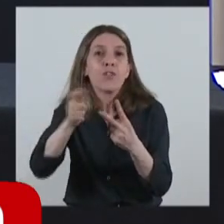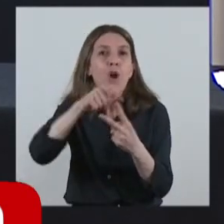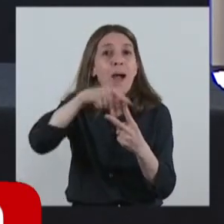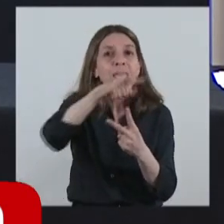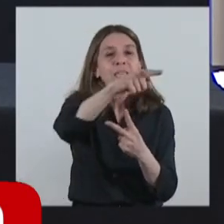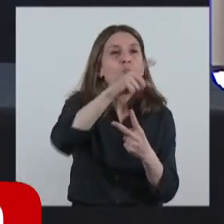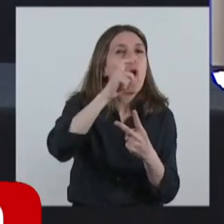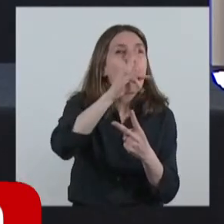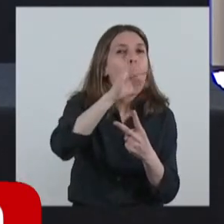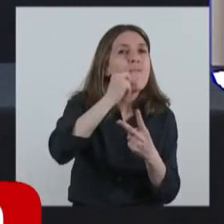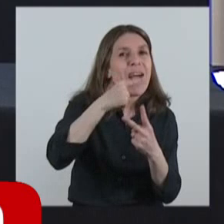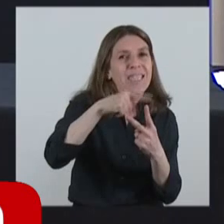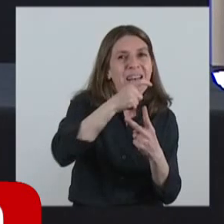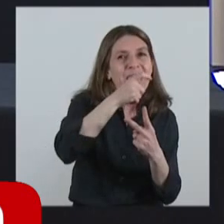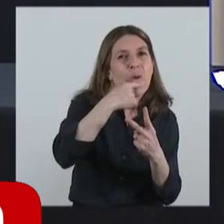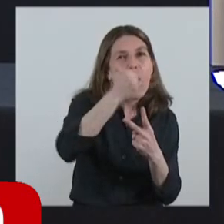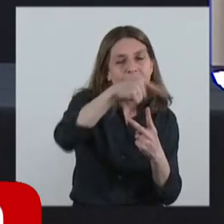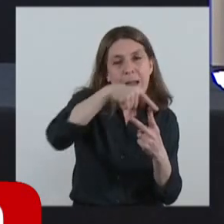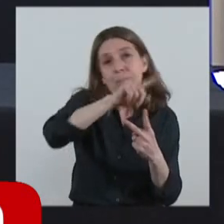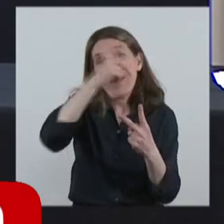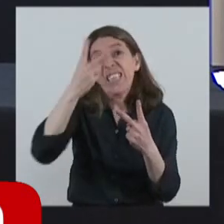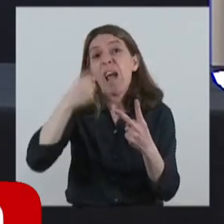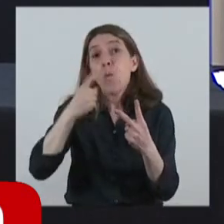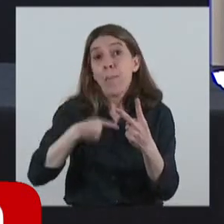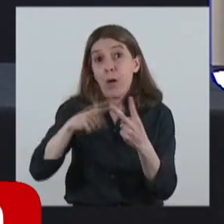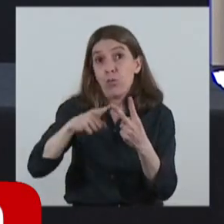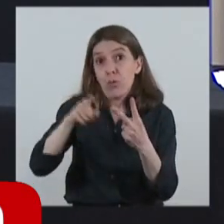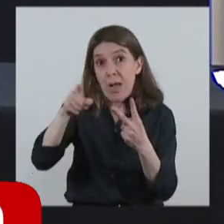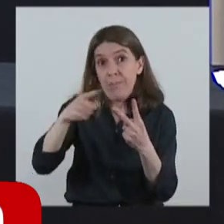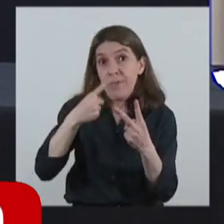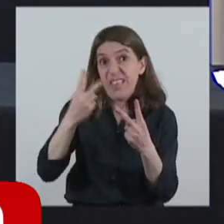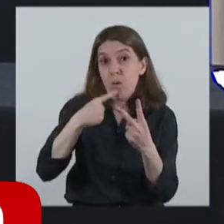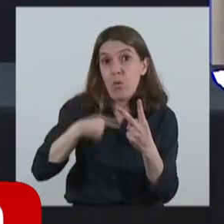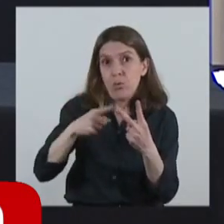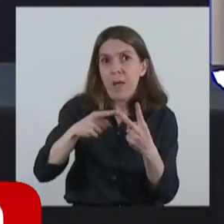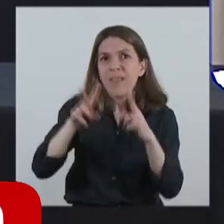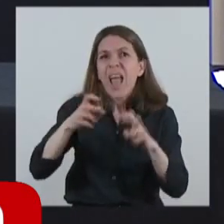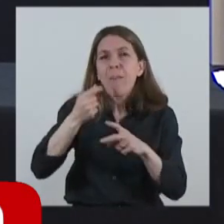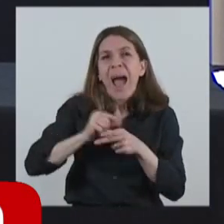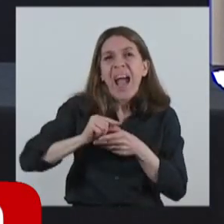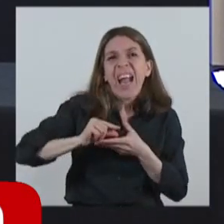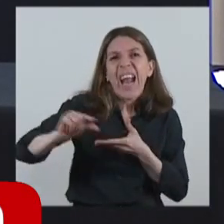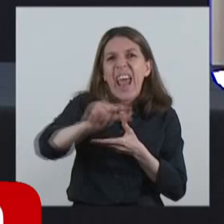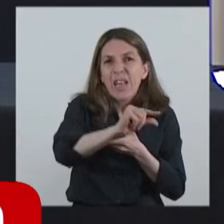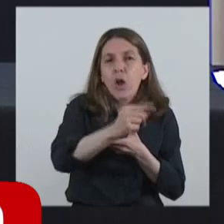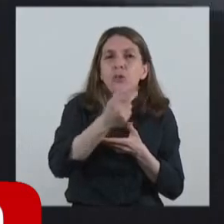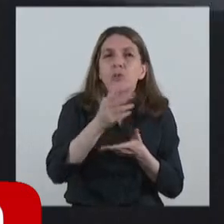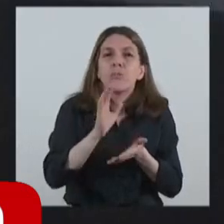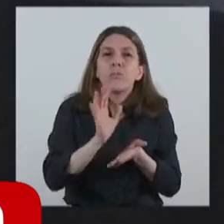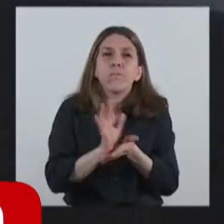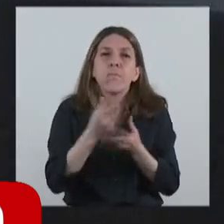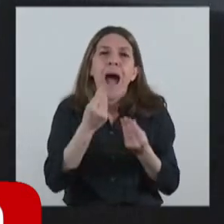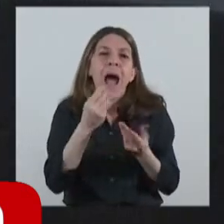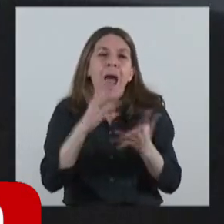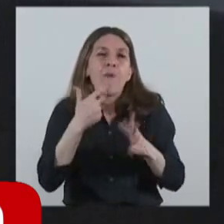Culfas. Con respecto a la segunda pregunta, que tiene que ver con instrumentos de crédito para proteger a quien